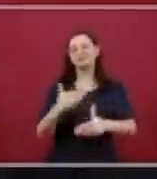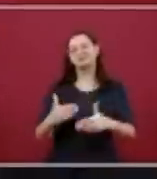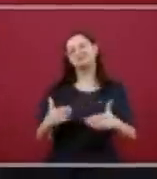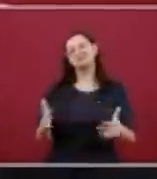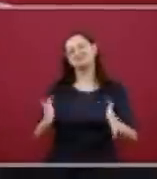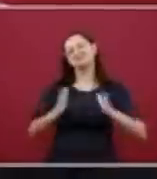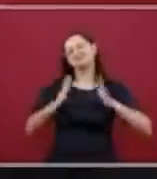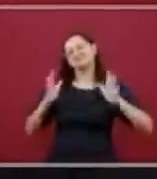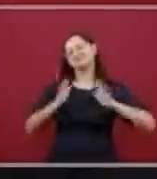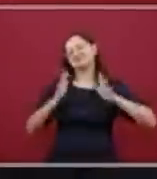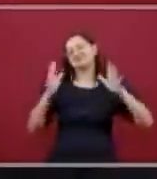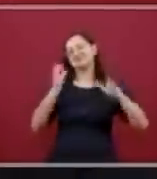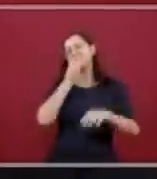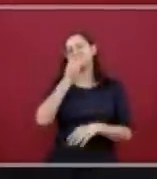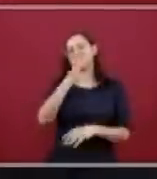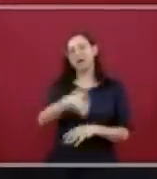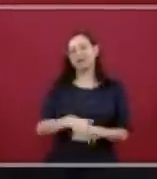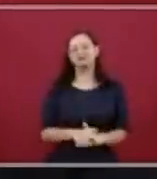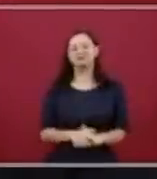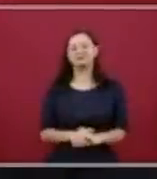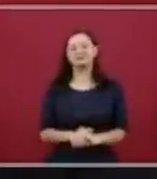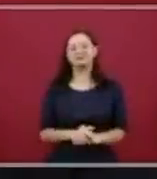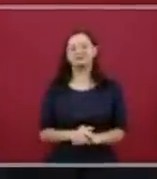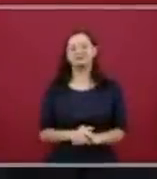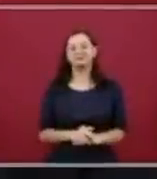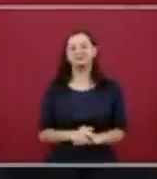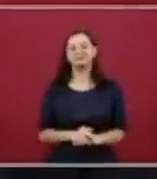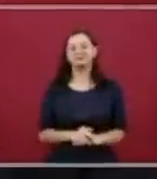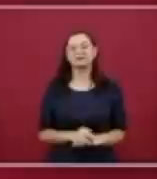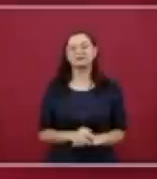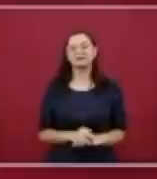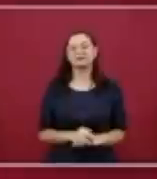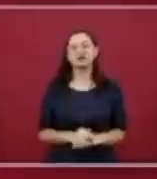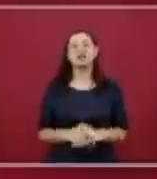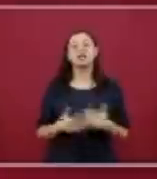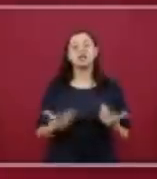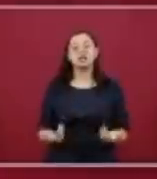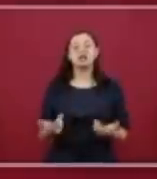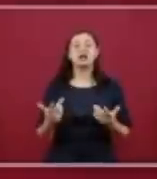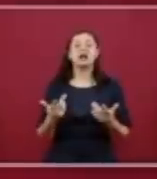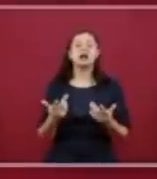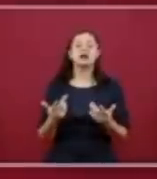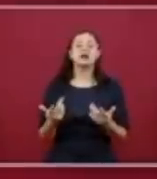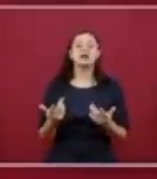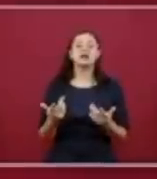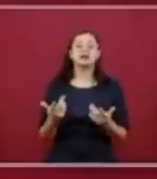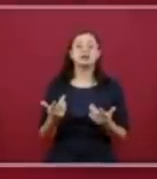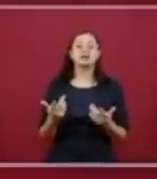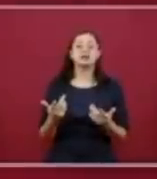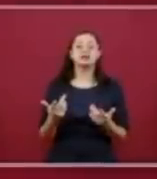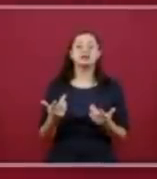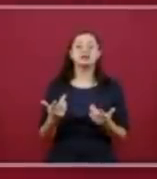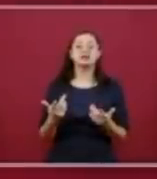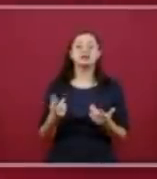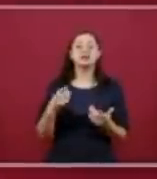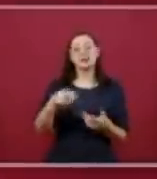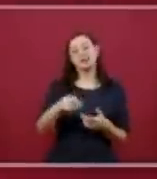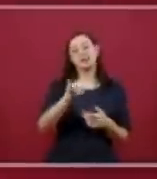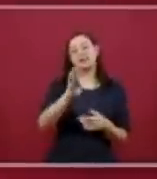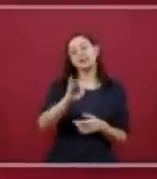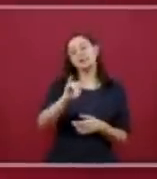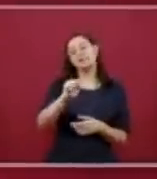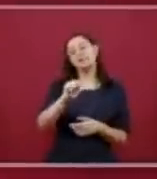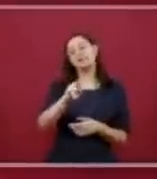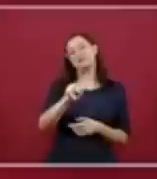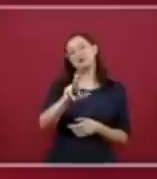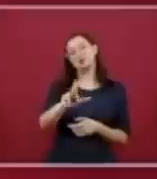participantes. Lo que representó la participación en Fitur, la feria